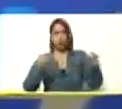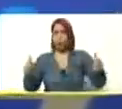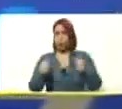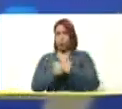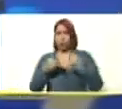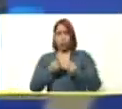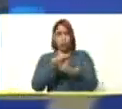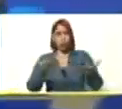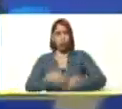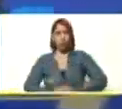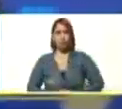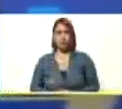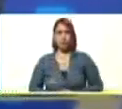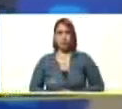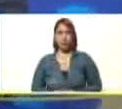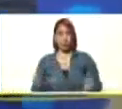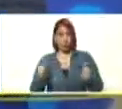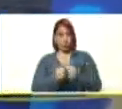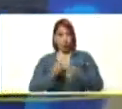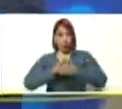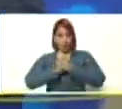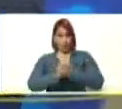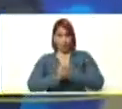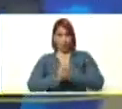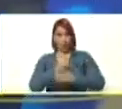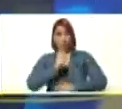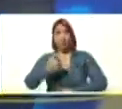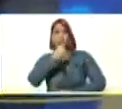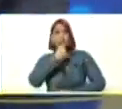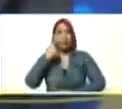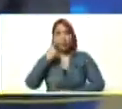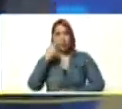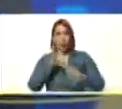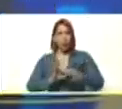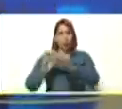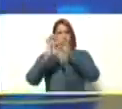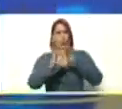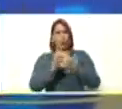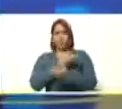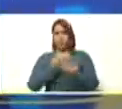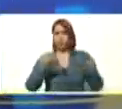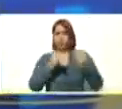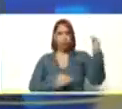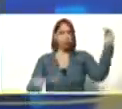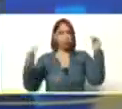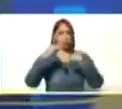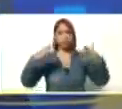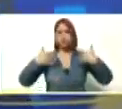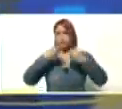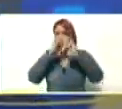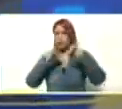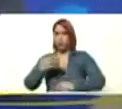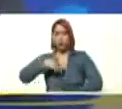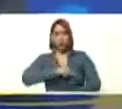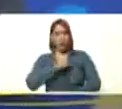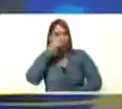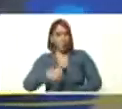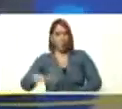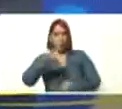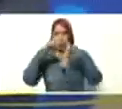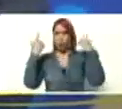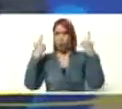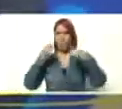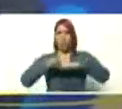mi comandante presidente, y con el compañero Alejandro Terán, en unidad perfecta, para llevar la suprema felicidad de nuestro pueblo guaireño y del